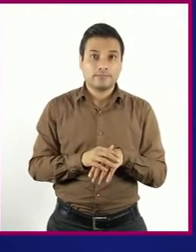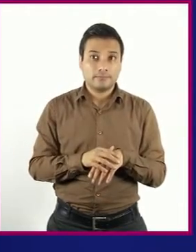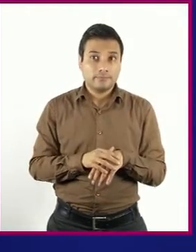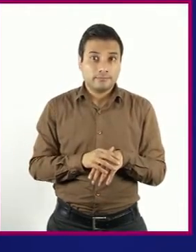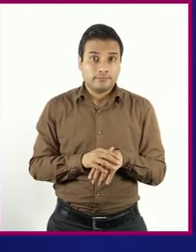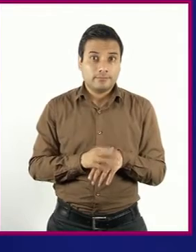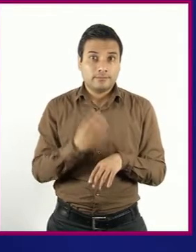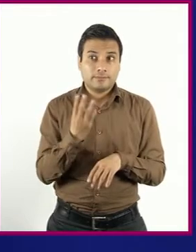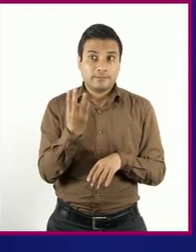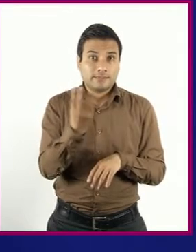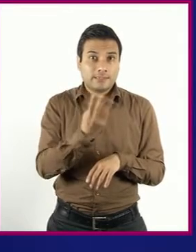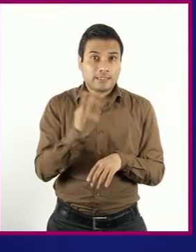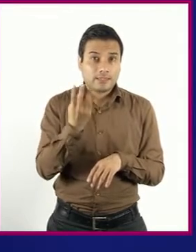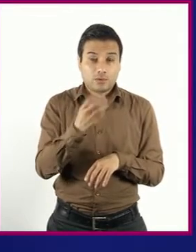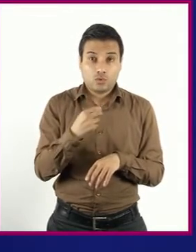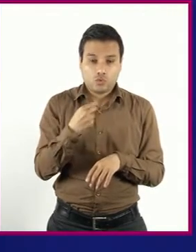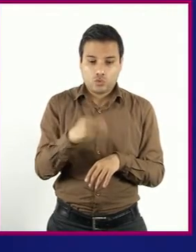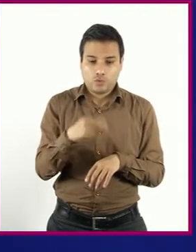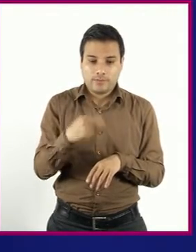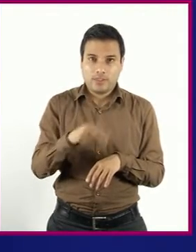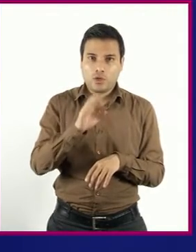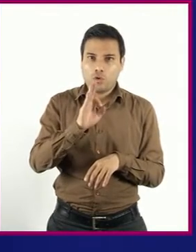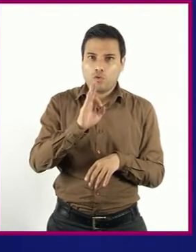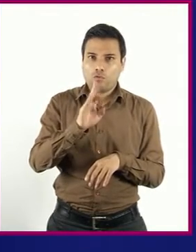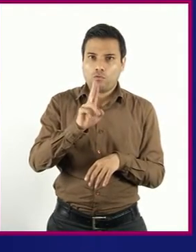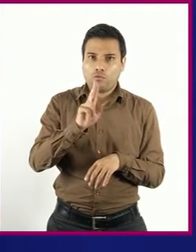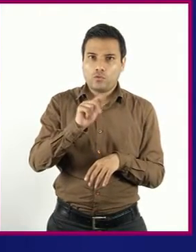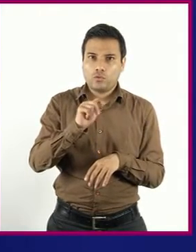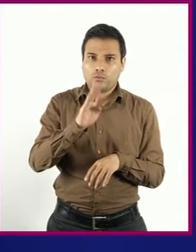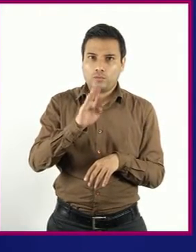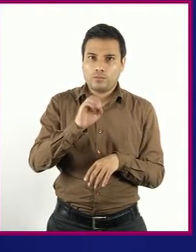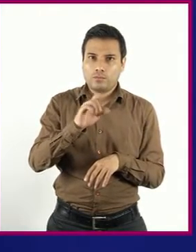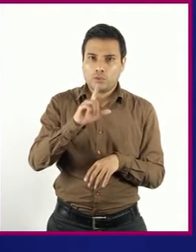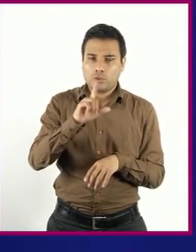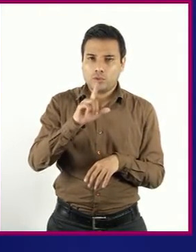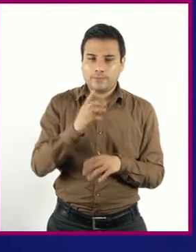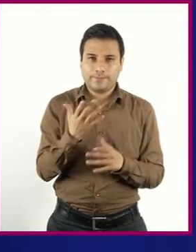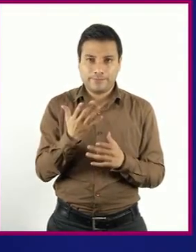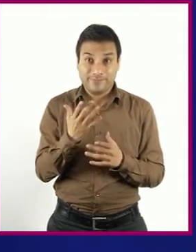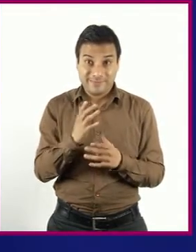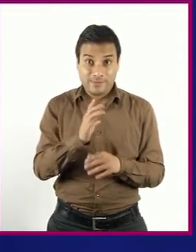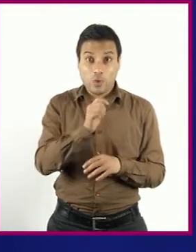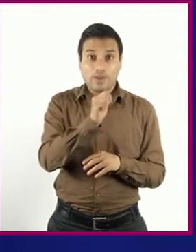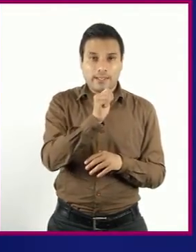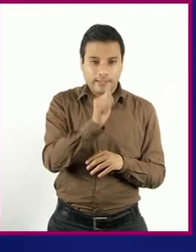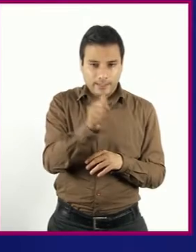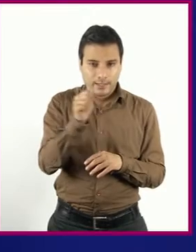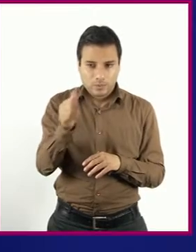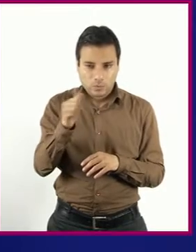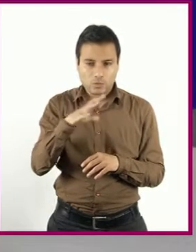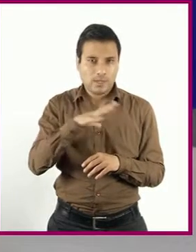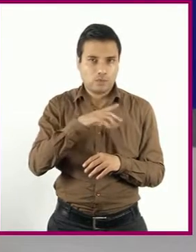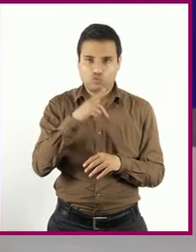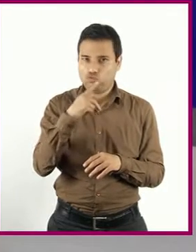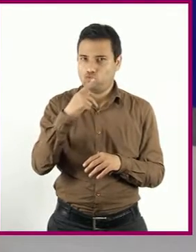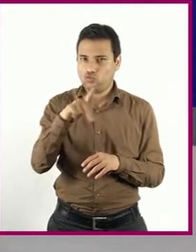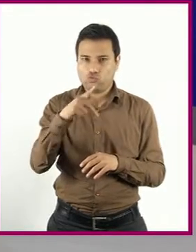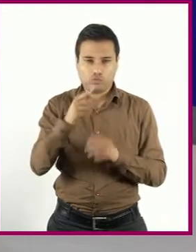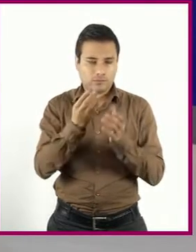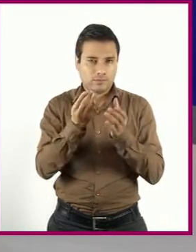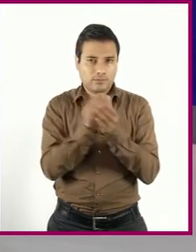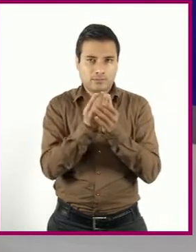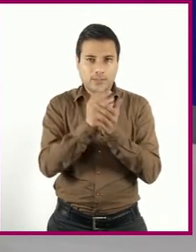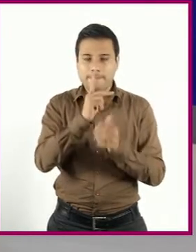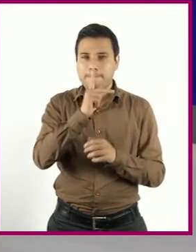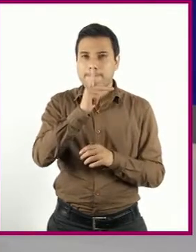fútbol. Aquí no nos importa cuál surgió primero. Lo que importa es que cada uno tiene su propio vocabulario, así